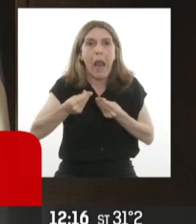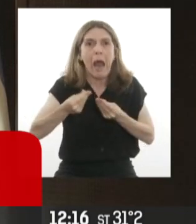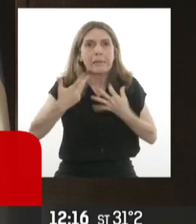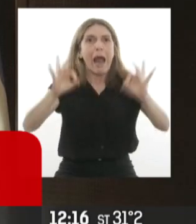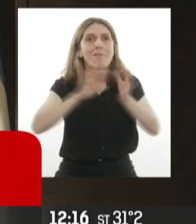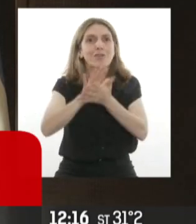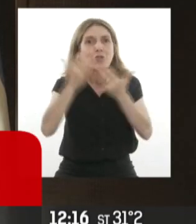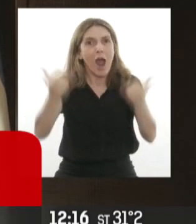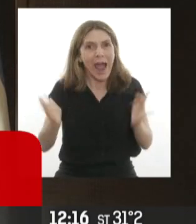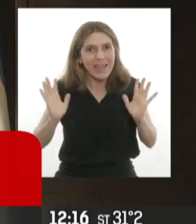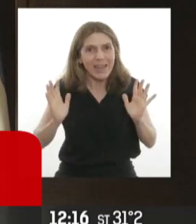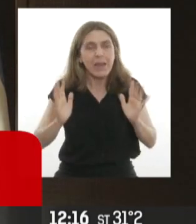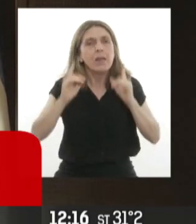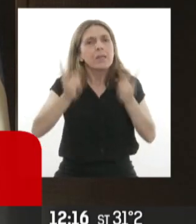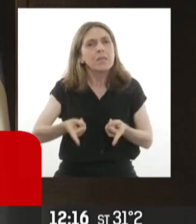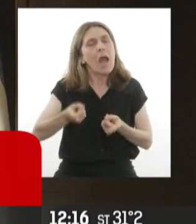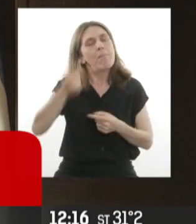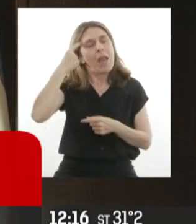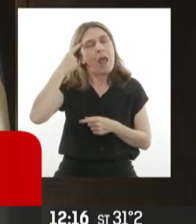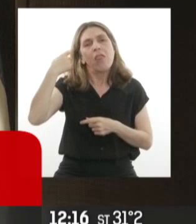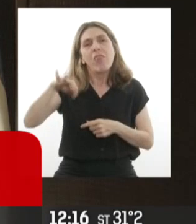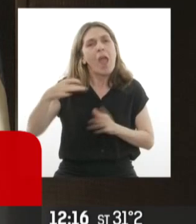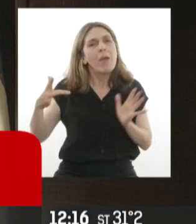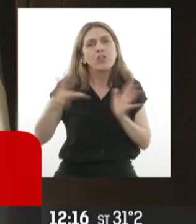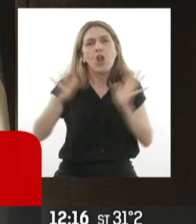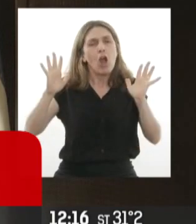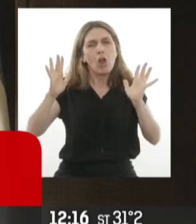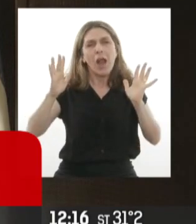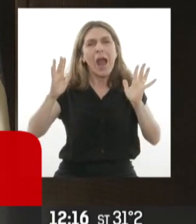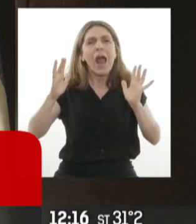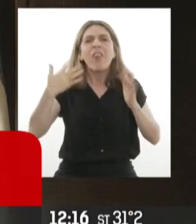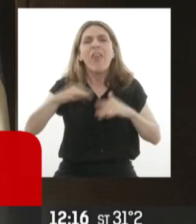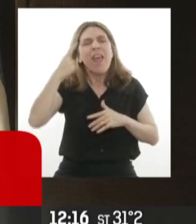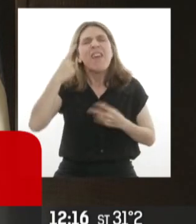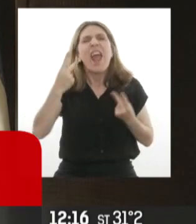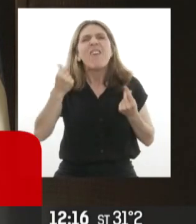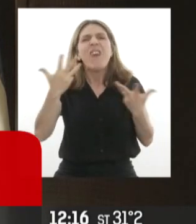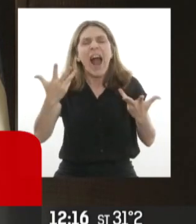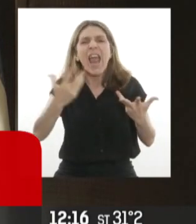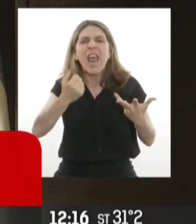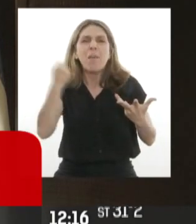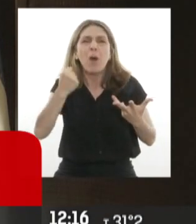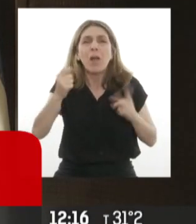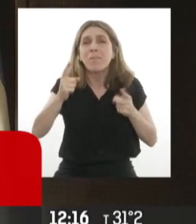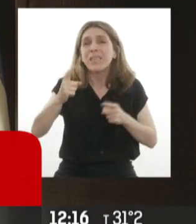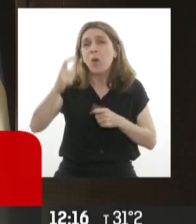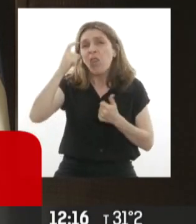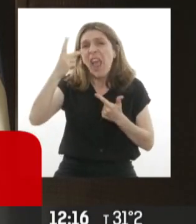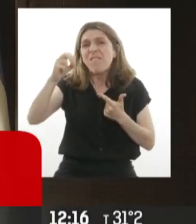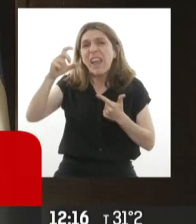también creo que es la hora de volver a poner en valor una palabra olvidada en las últimas